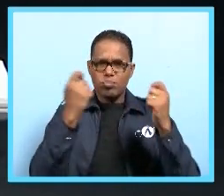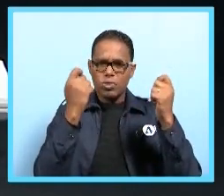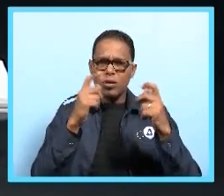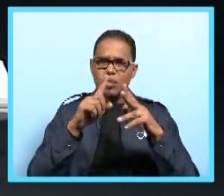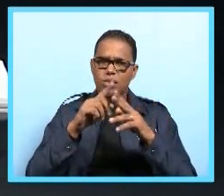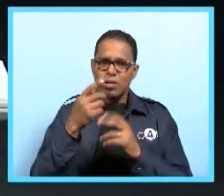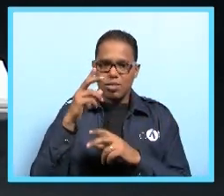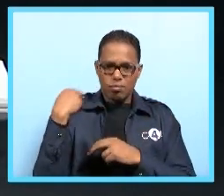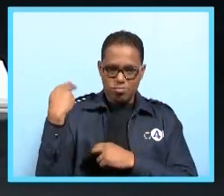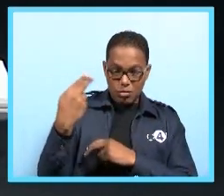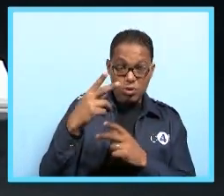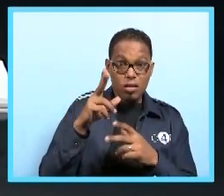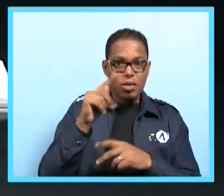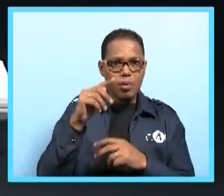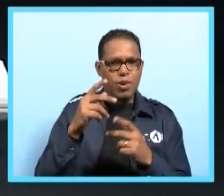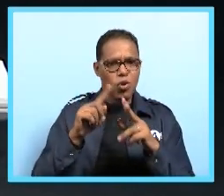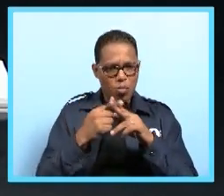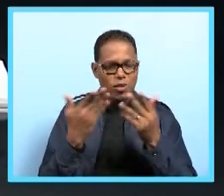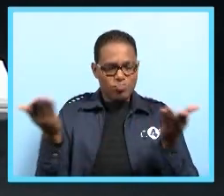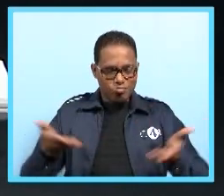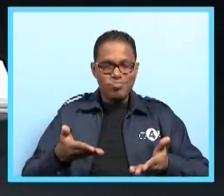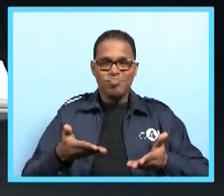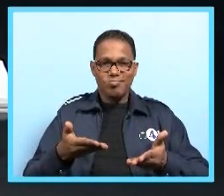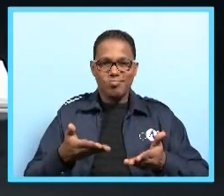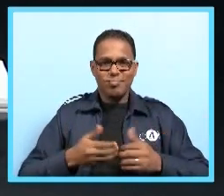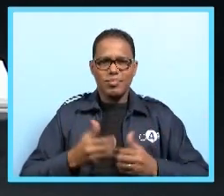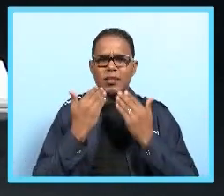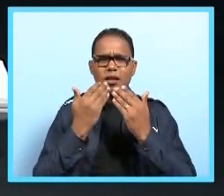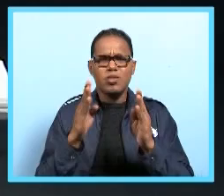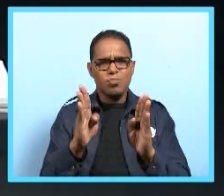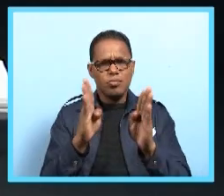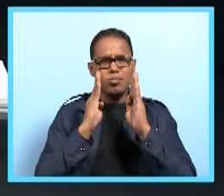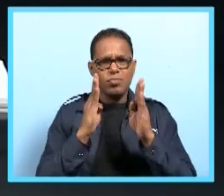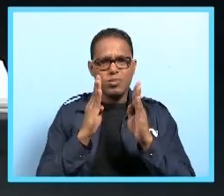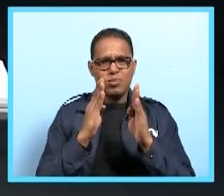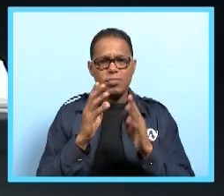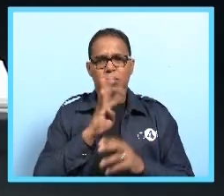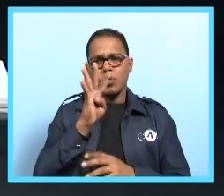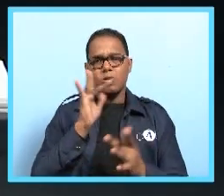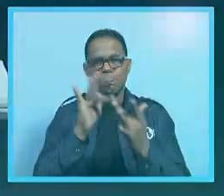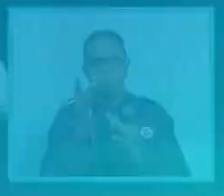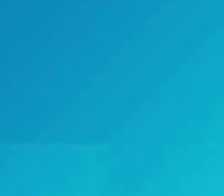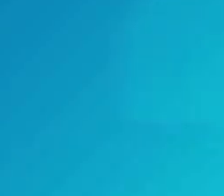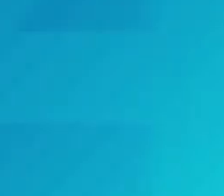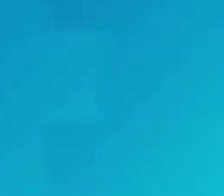la historia de la televisión dominicana. Gracias por estar junto a nosotros, el 4 Conectado.